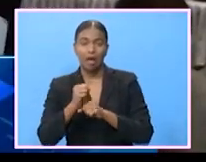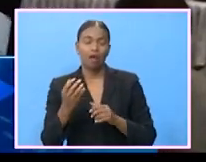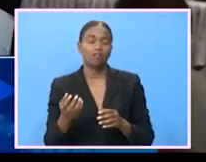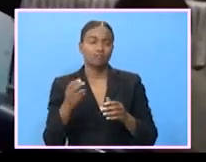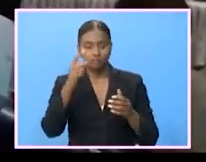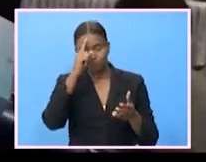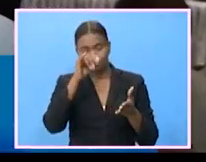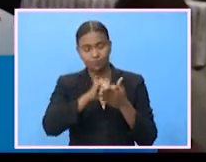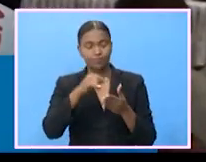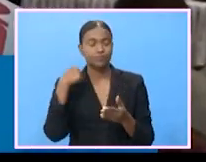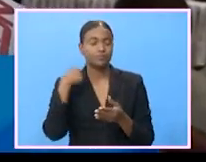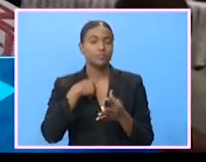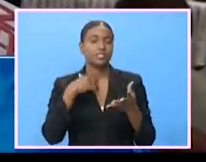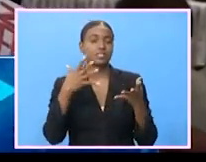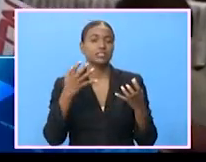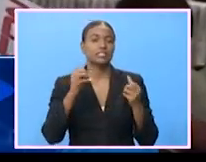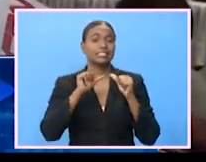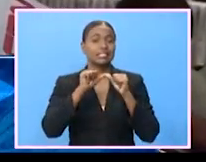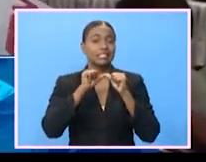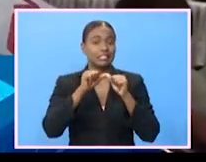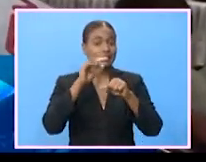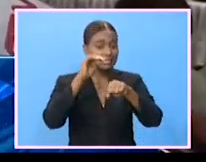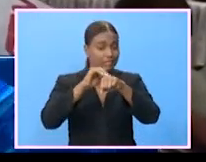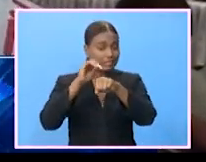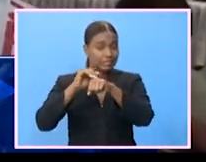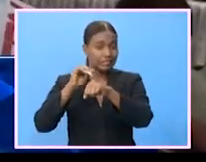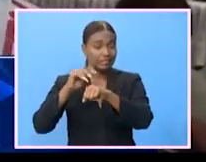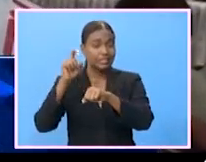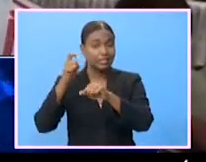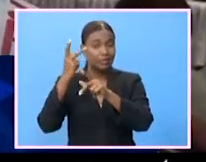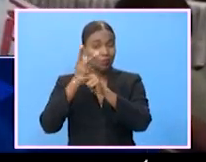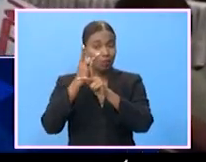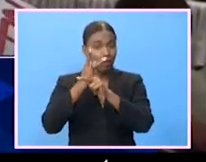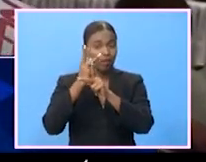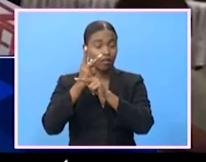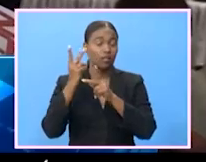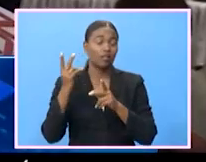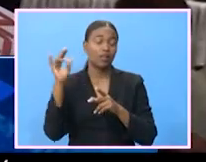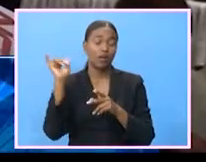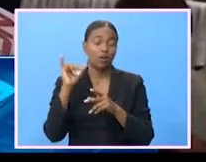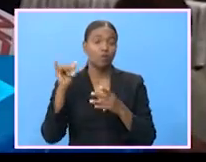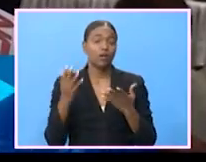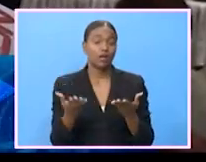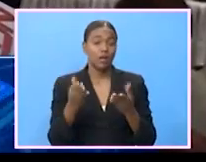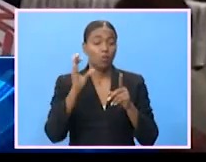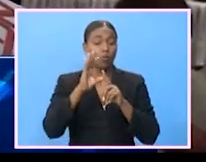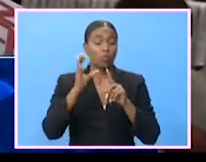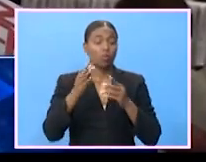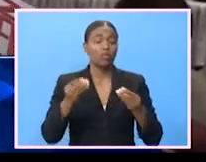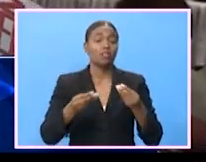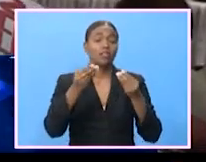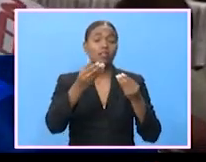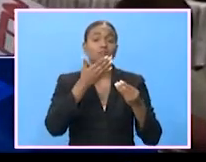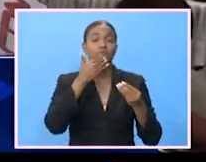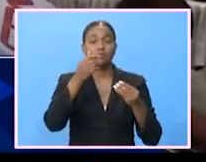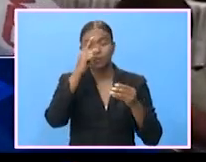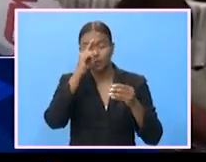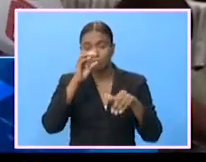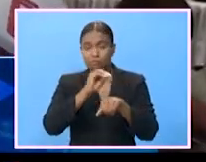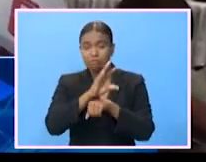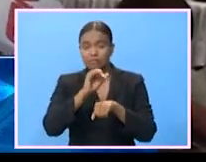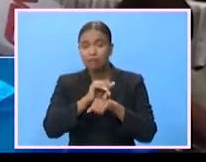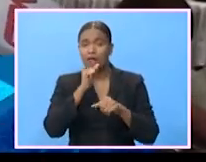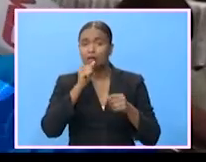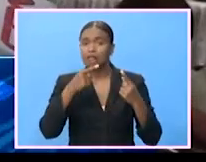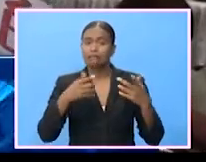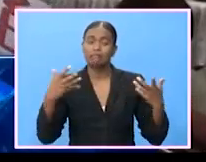sentido, nosotros queremos seguir insistiendo que hay que prevenir y crear una cultura para evitar los